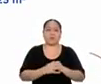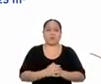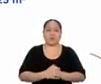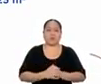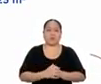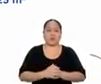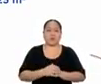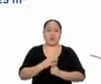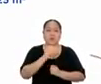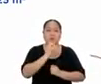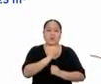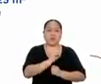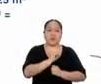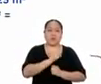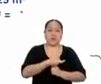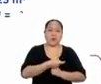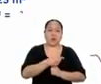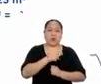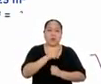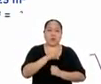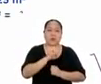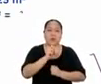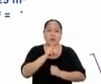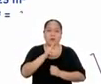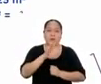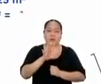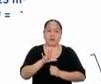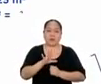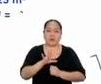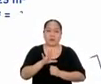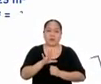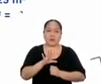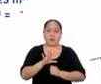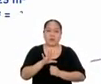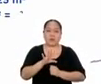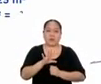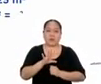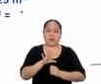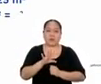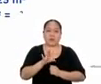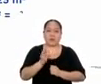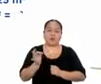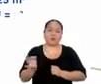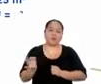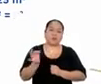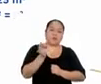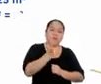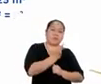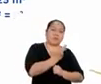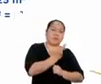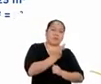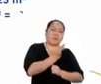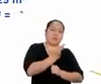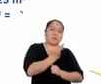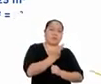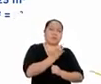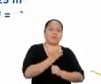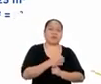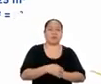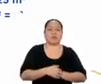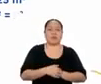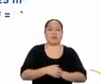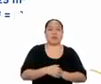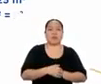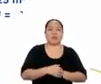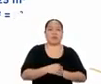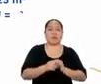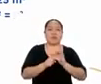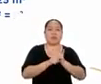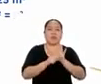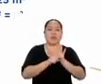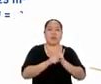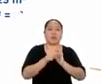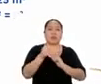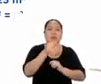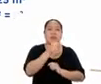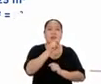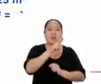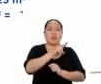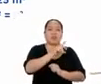a 0,2025 metros cuadrados se transpone el primer miembro de la ecuación y se resta